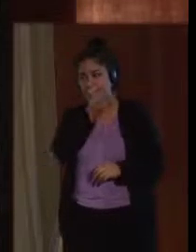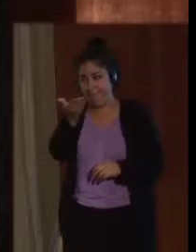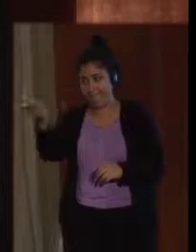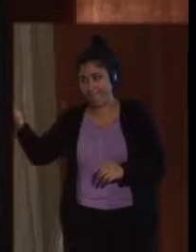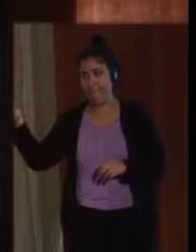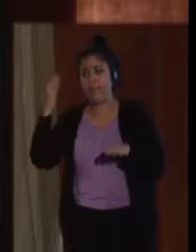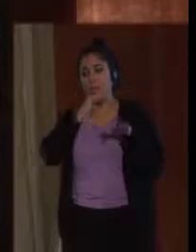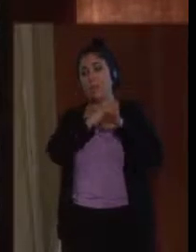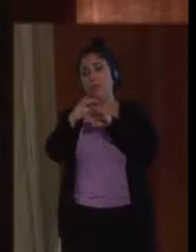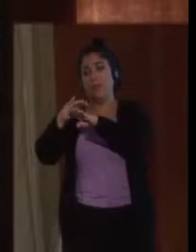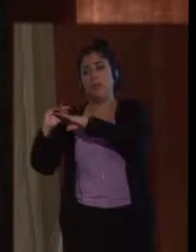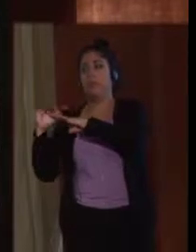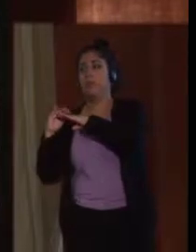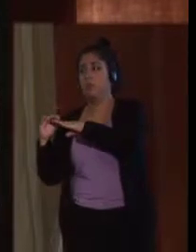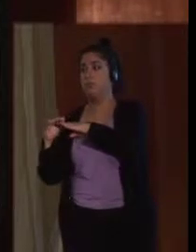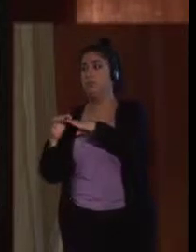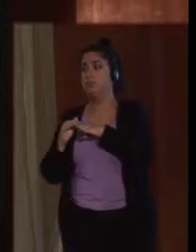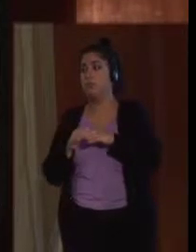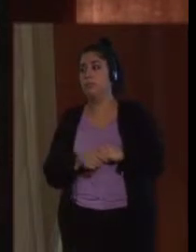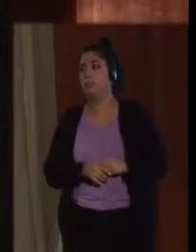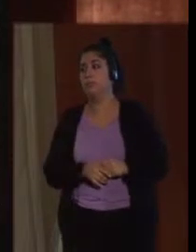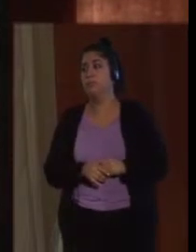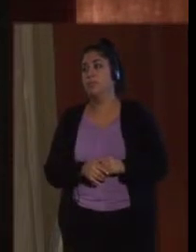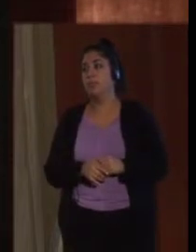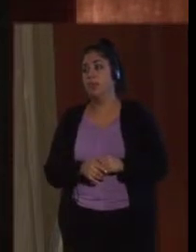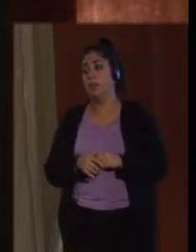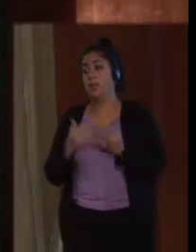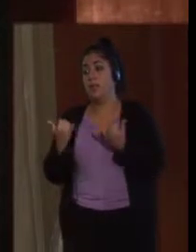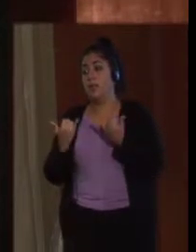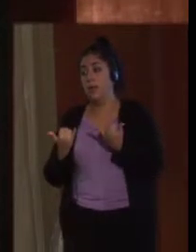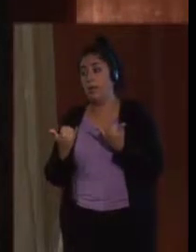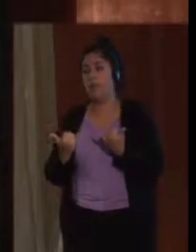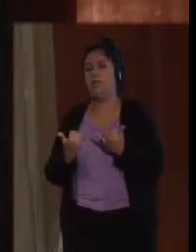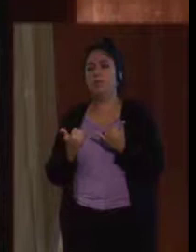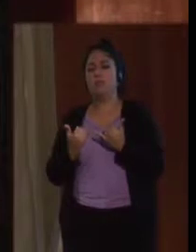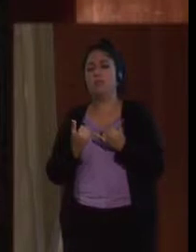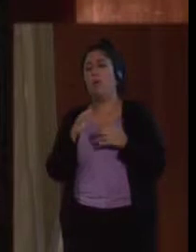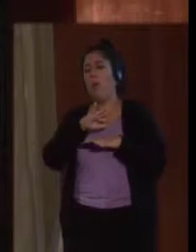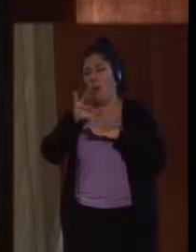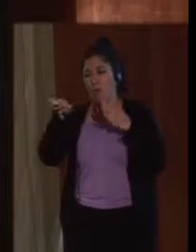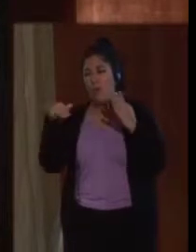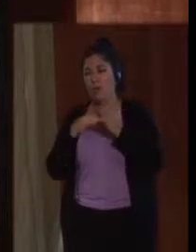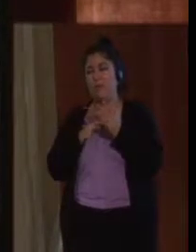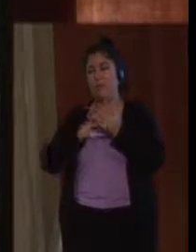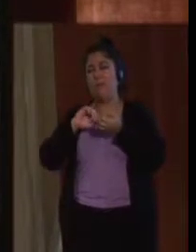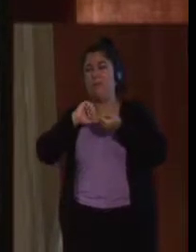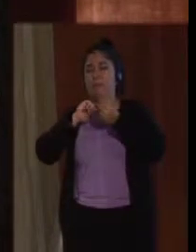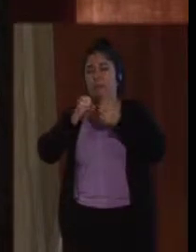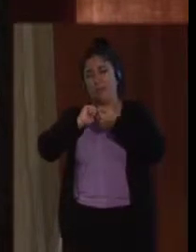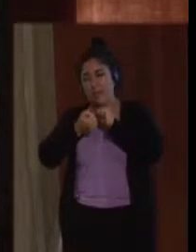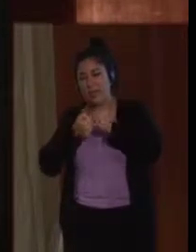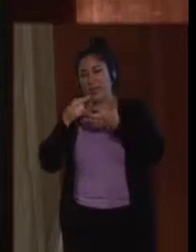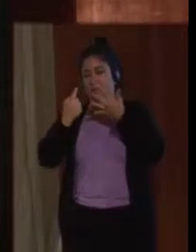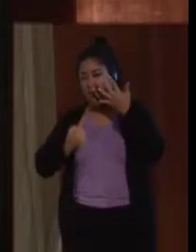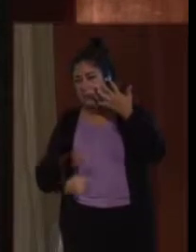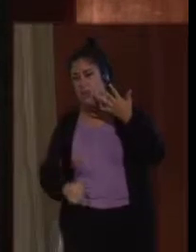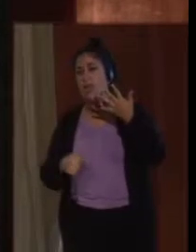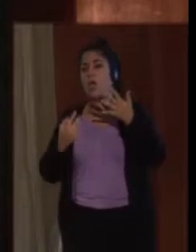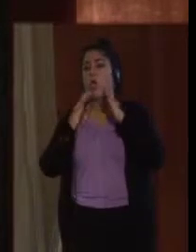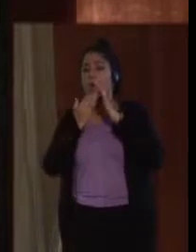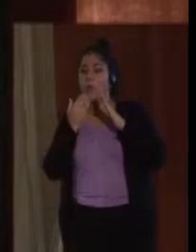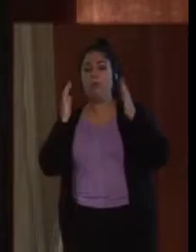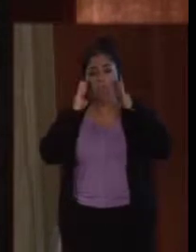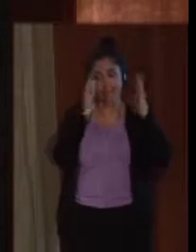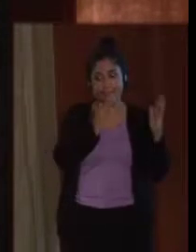Economía y Finanzas en el Perú, nosotros estamos realizando un taller internacional denominado